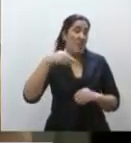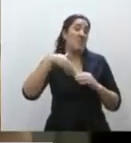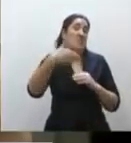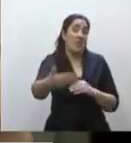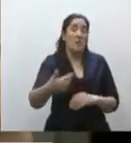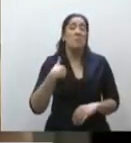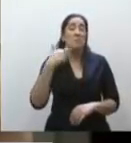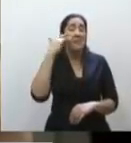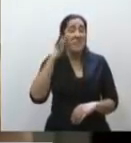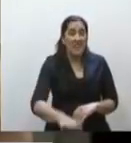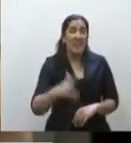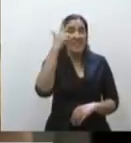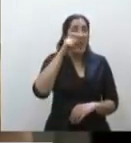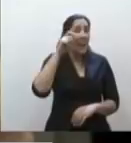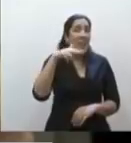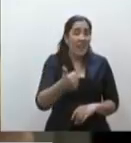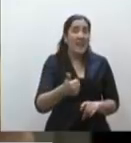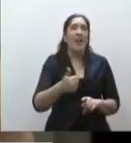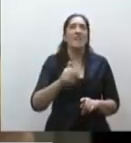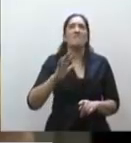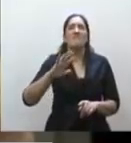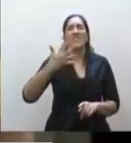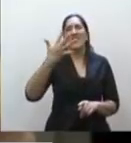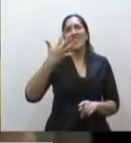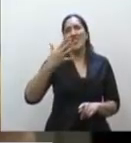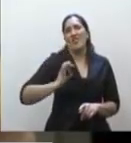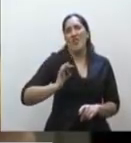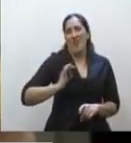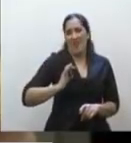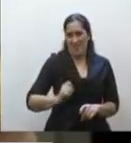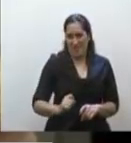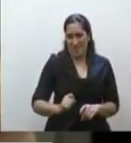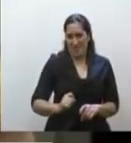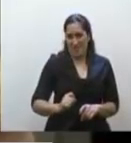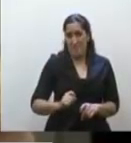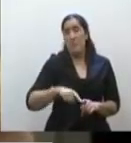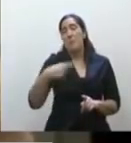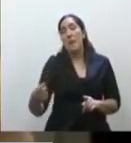Elenita, mi nieta, va a estar en quinto año y María Emilia